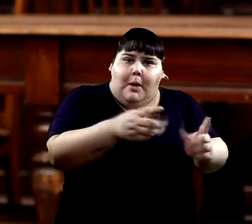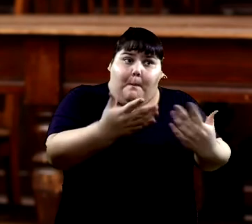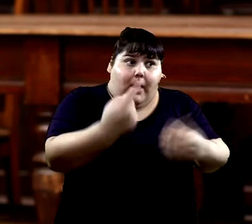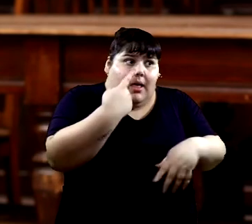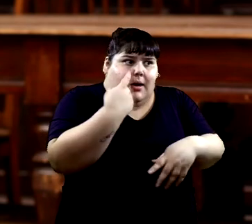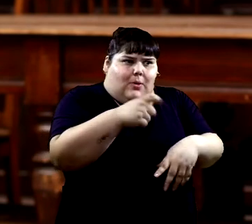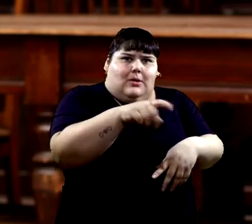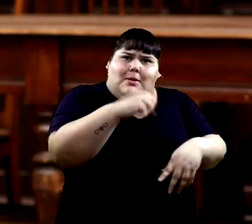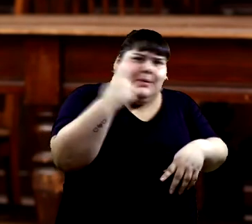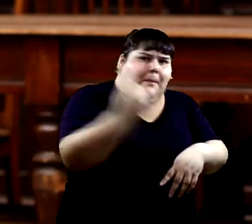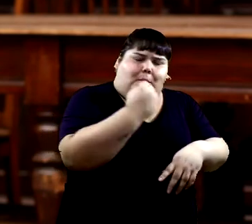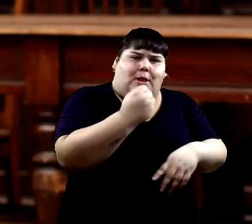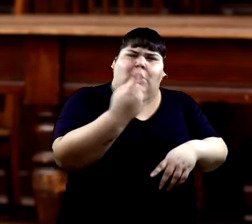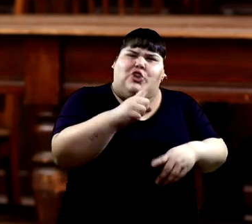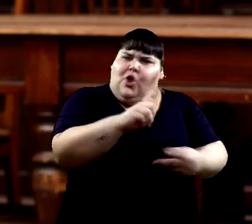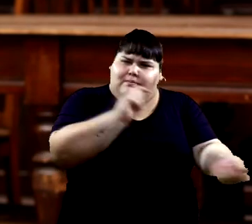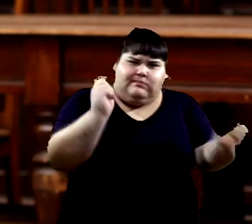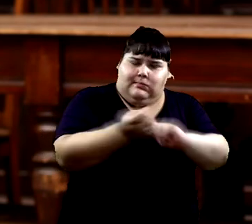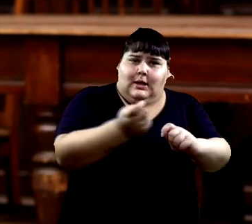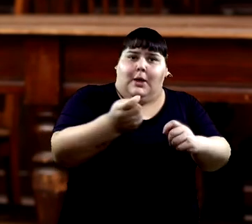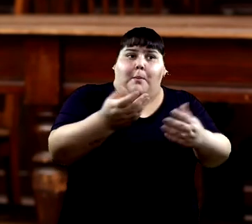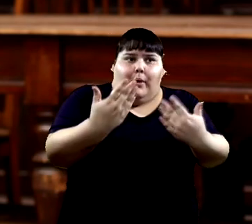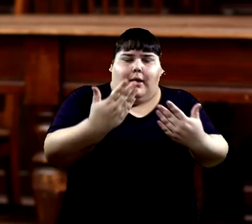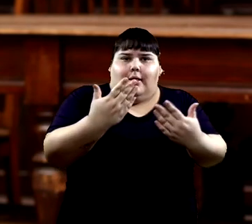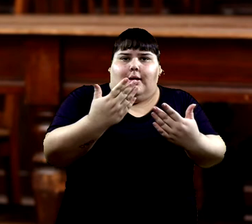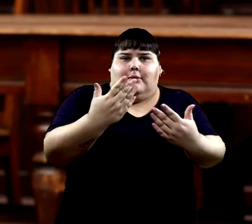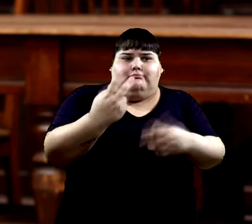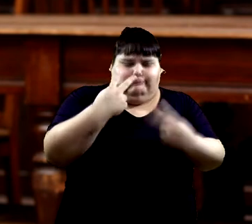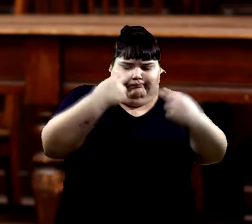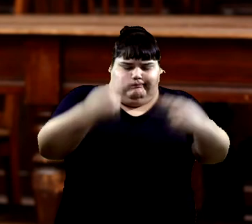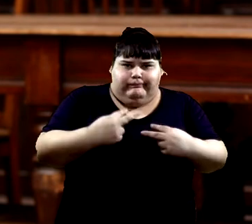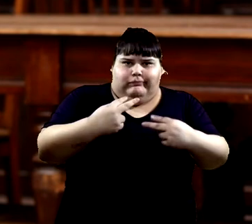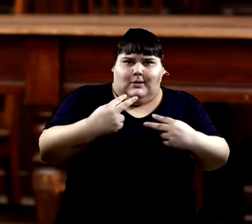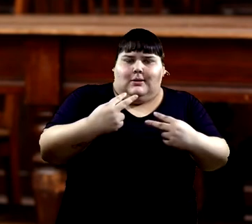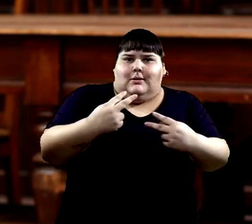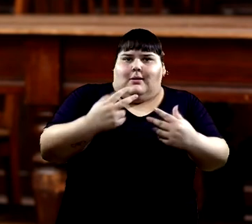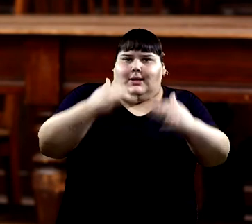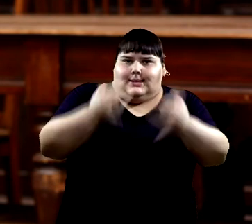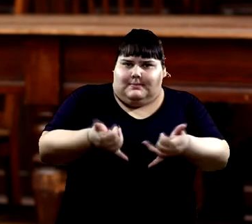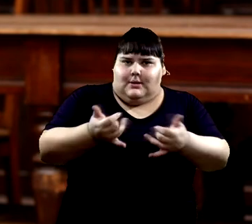Es muy importante, no para que lo cambie, sino para que lo reconozca en voz alta.